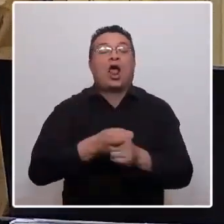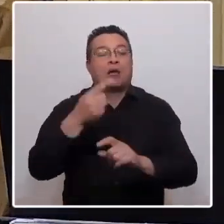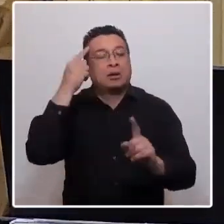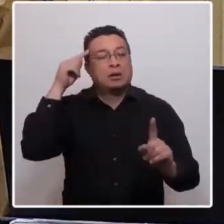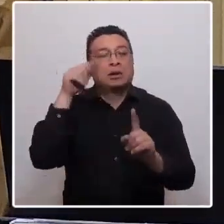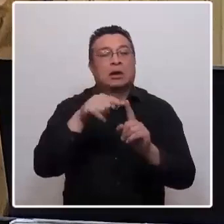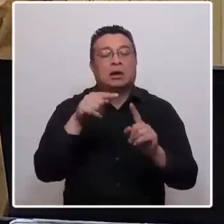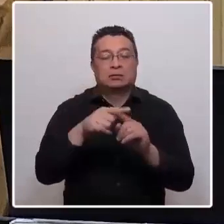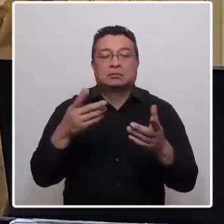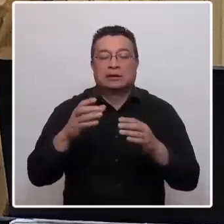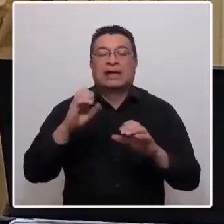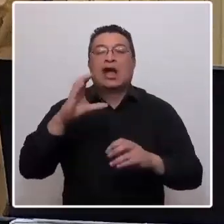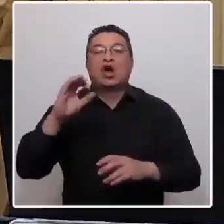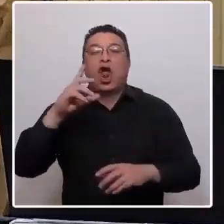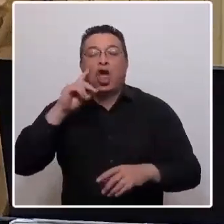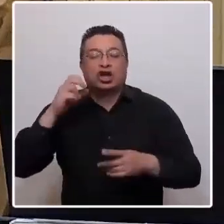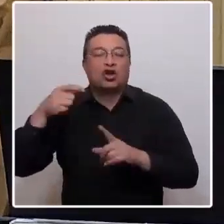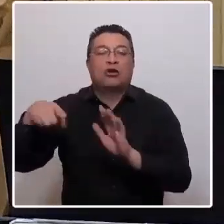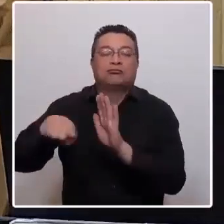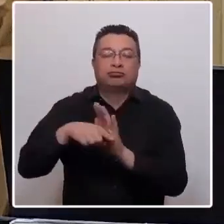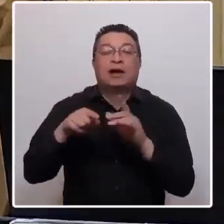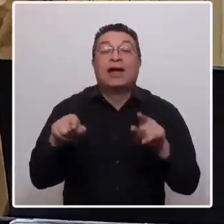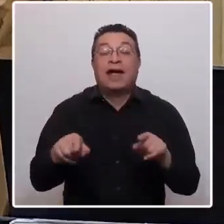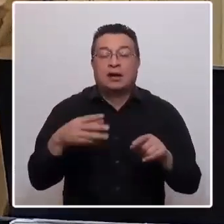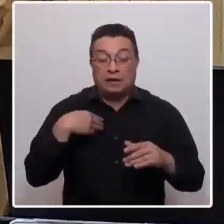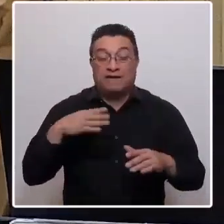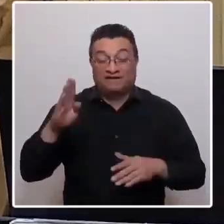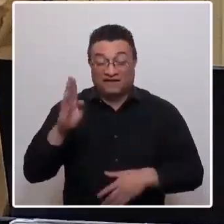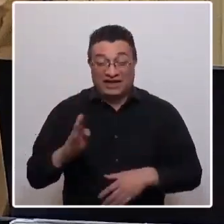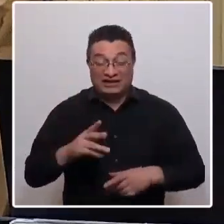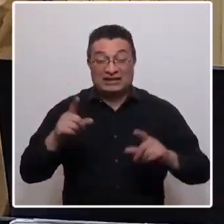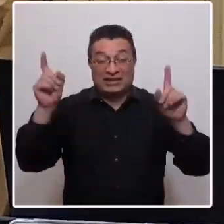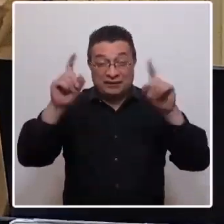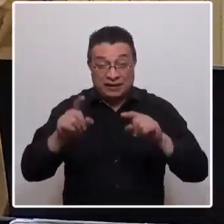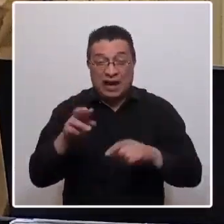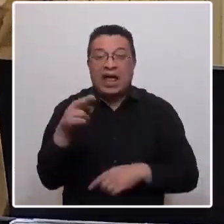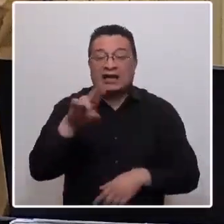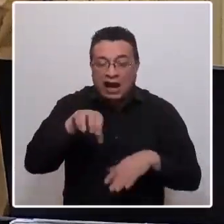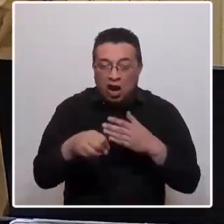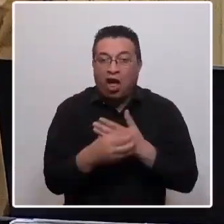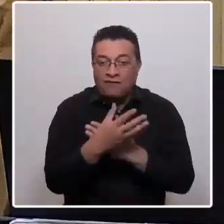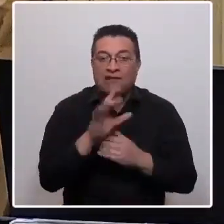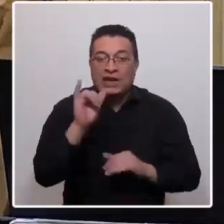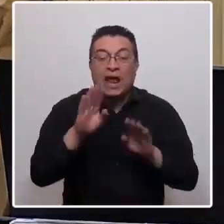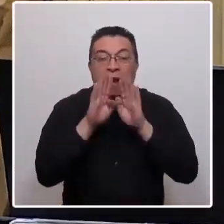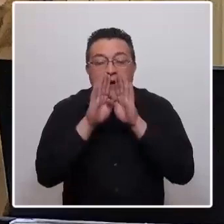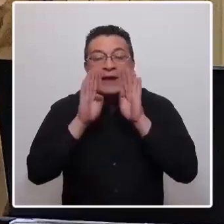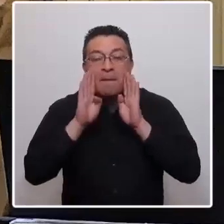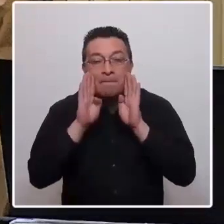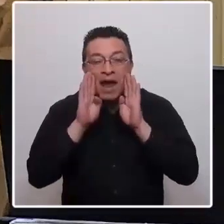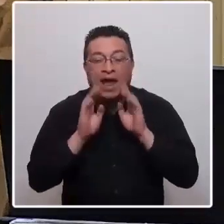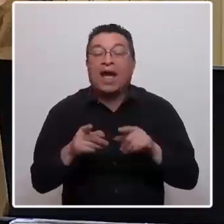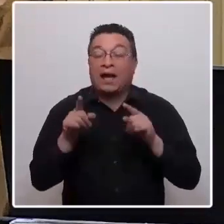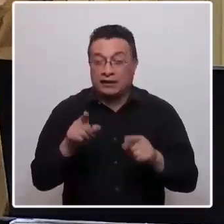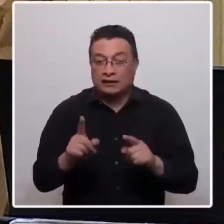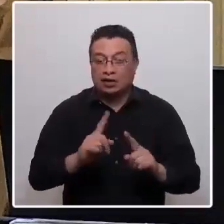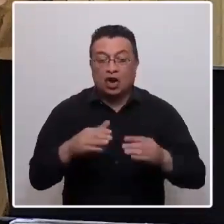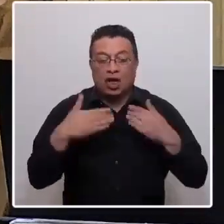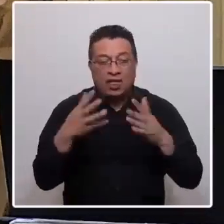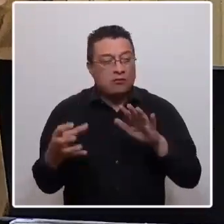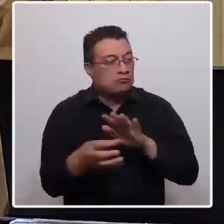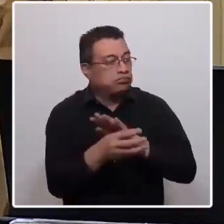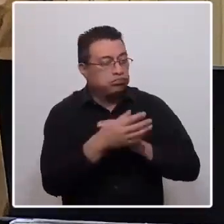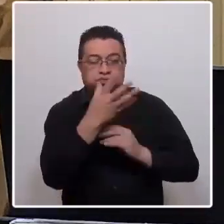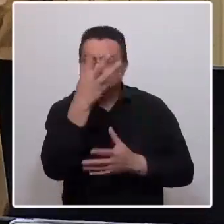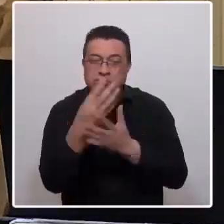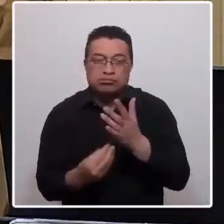vez ecológicos. Necesitamos que la base de la energía eléctrica sean energías renovables y también limpias. Esto quiere decir que no generen emisiones.